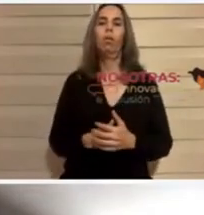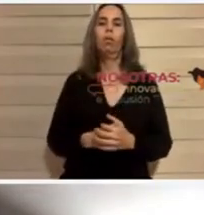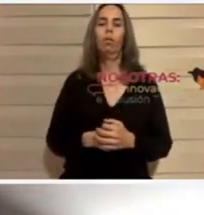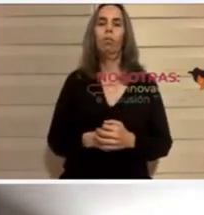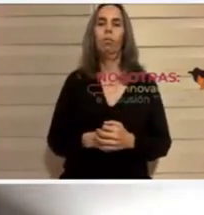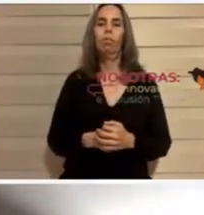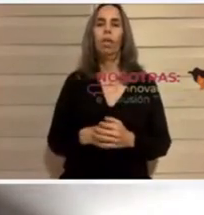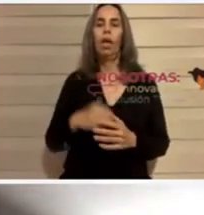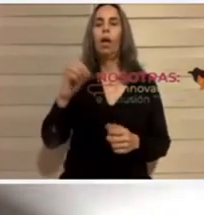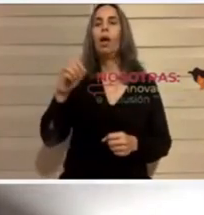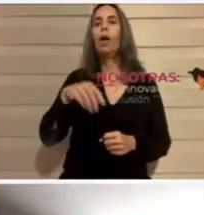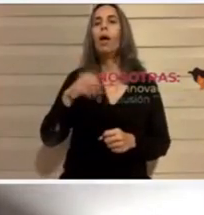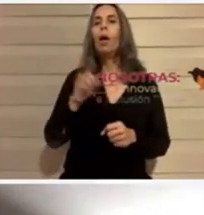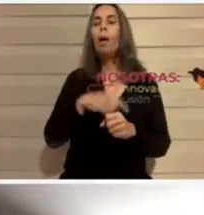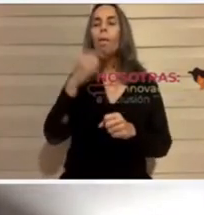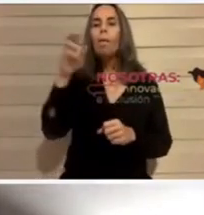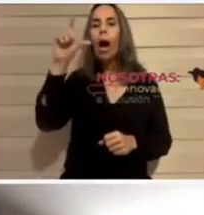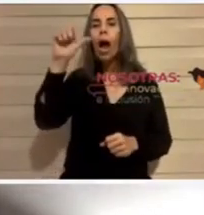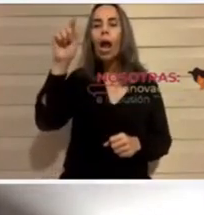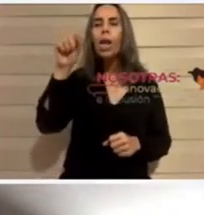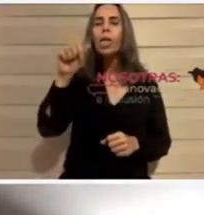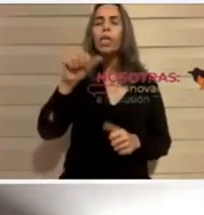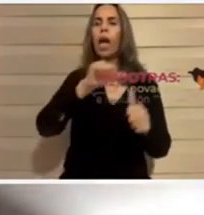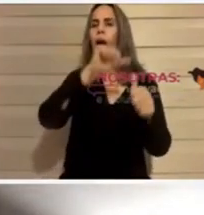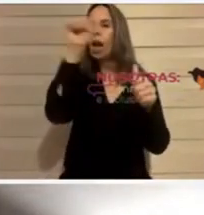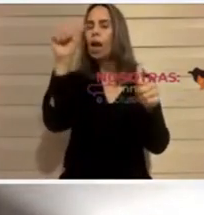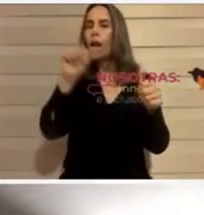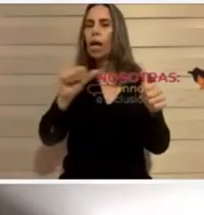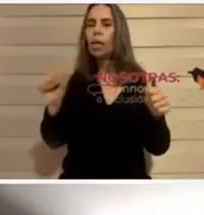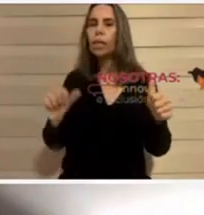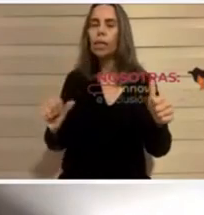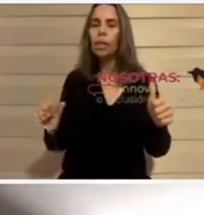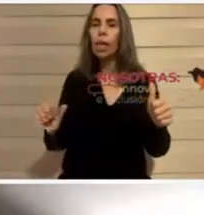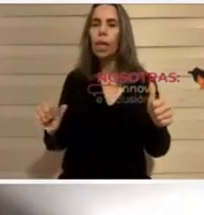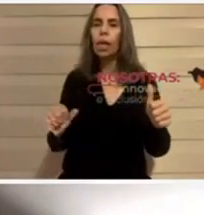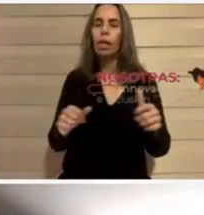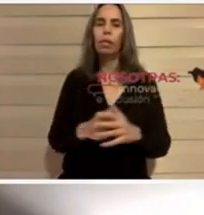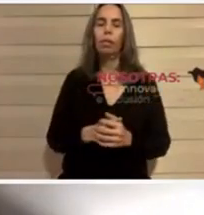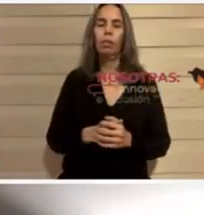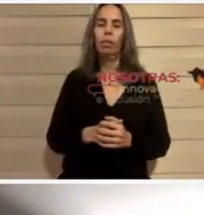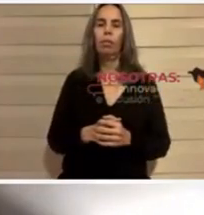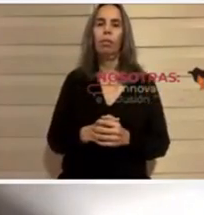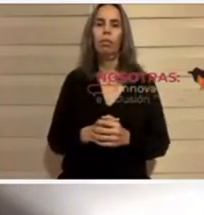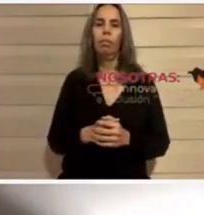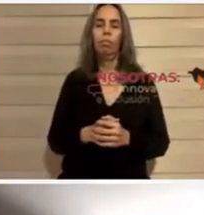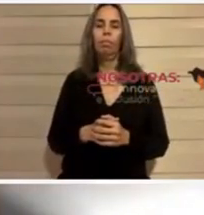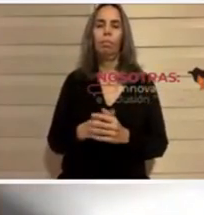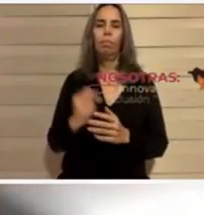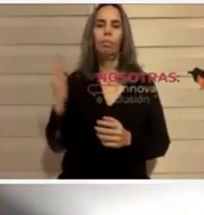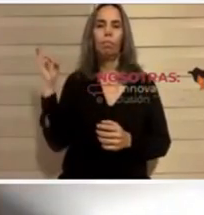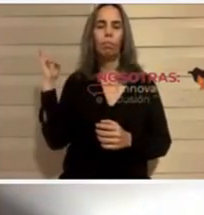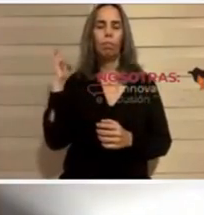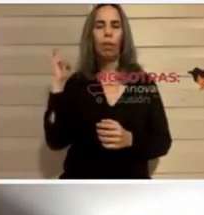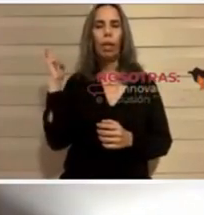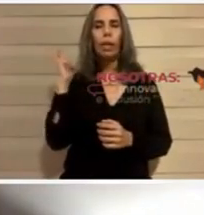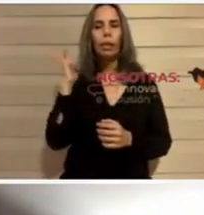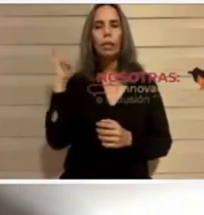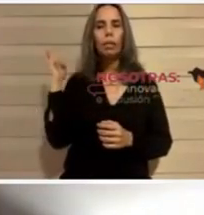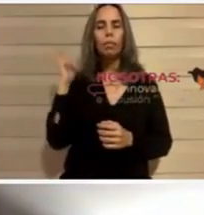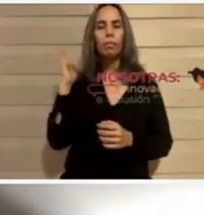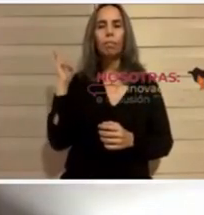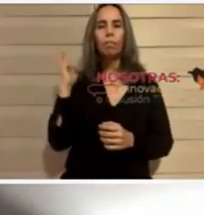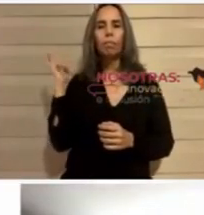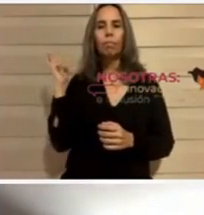Uruchurtu, las artes se han considerado como algo delicado y enfocado a las mujeres. ¿Cómo podemos comenzar a quitar estos